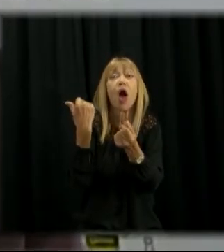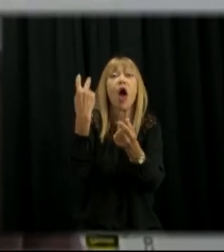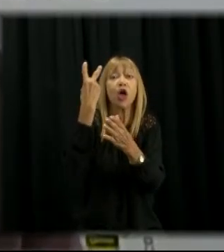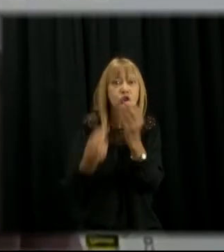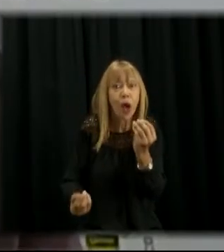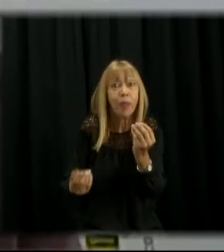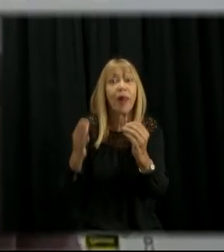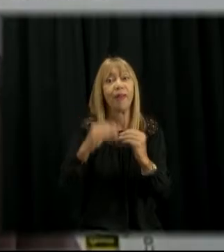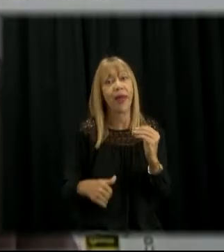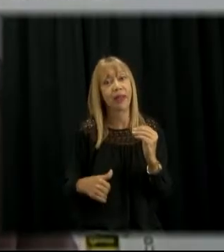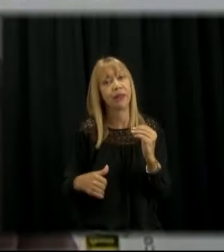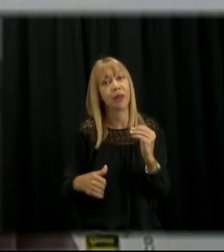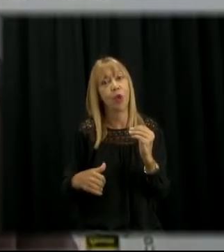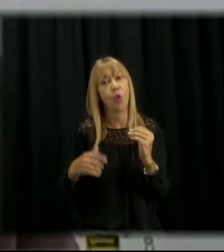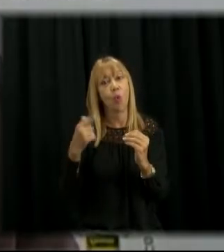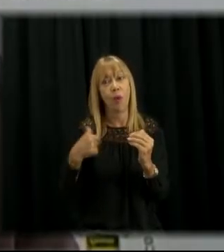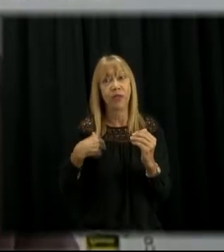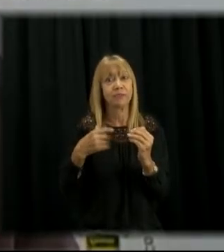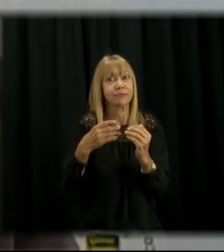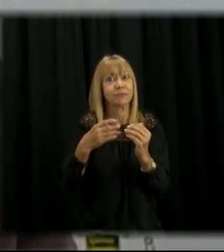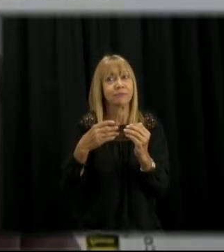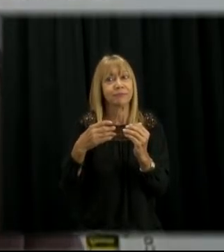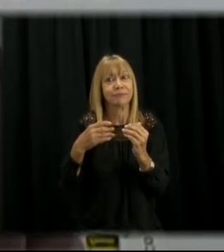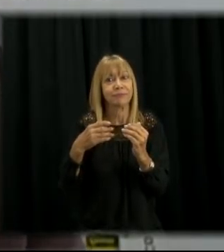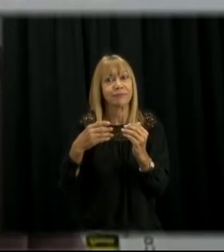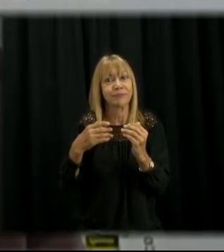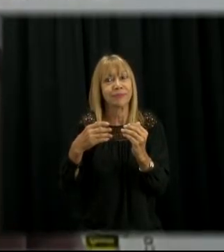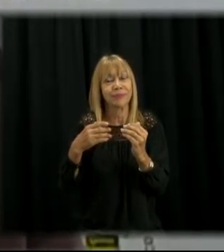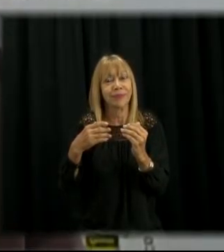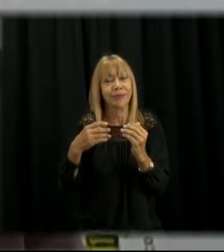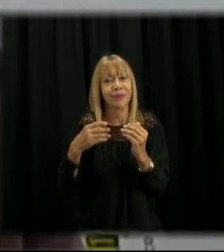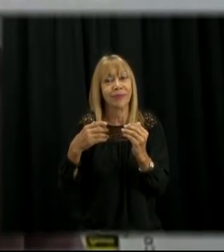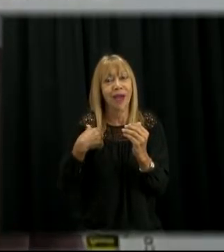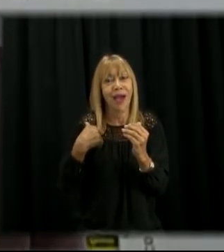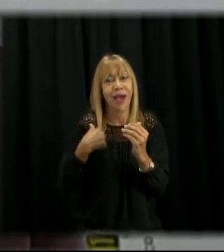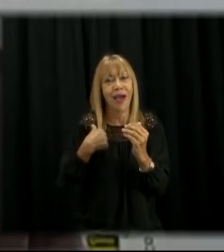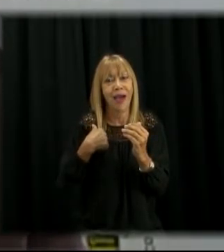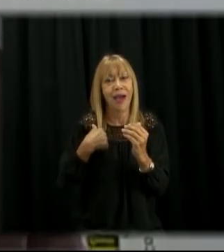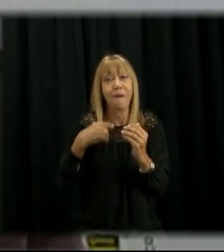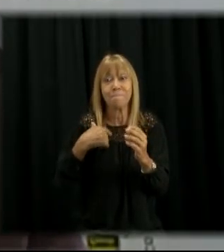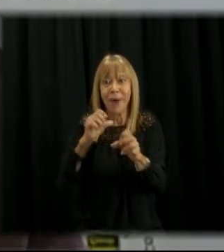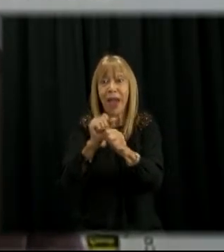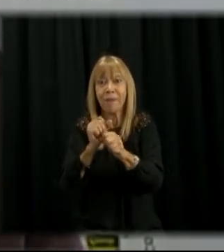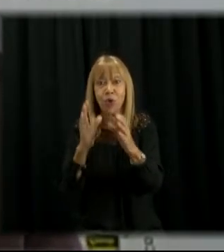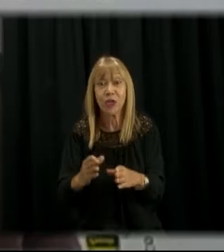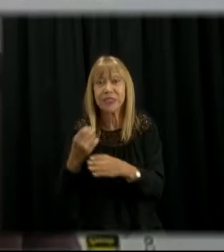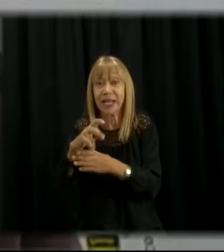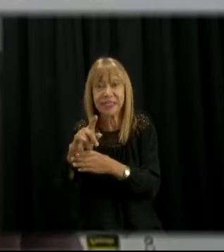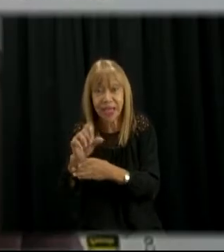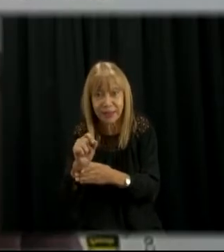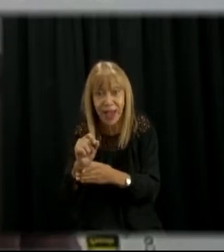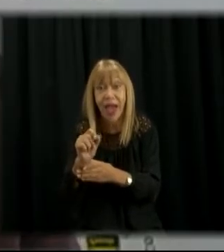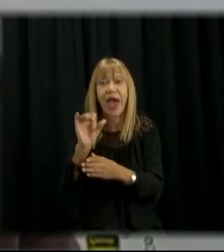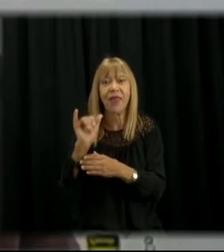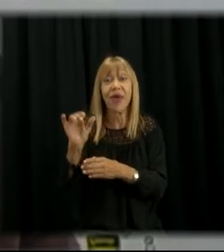doble que la compensación generada por los empleados en Hacienda.